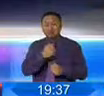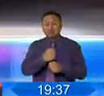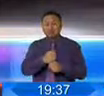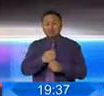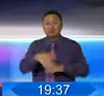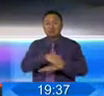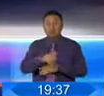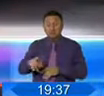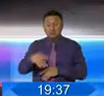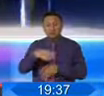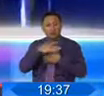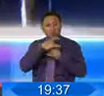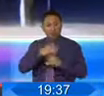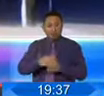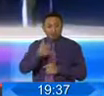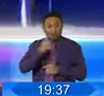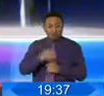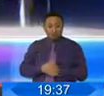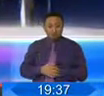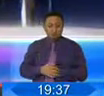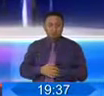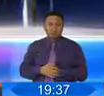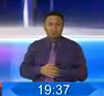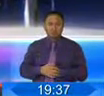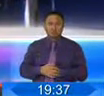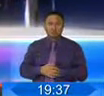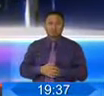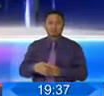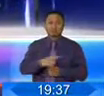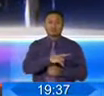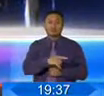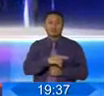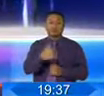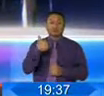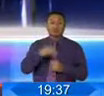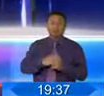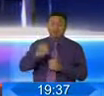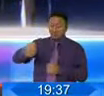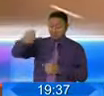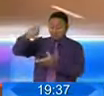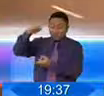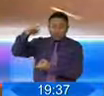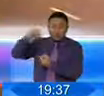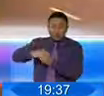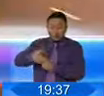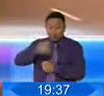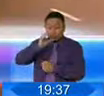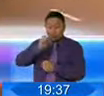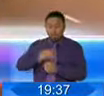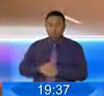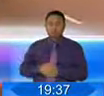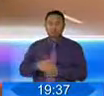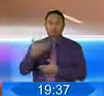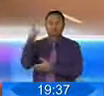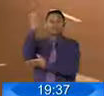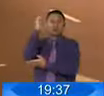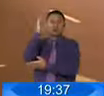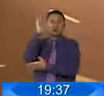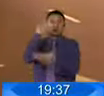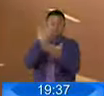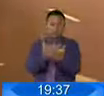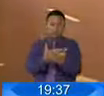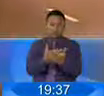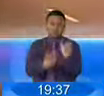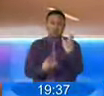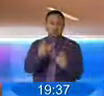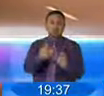el traguito. ¿Estaría tomado? Sí, tenía una botella de guanchaca, una botellita. Cuando llegó la ambulancia, el